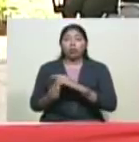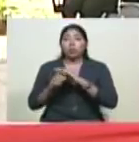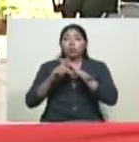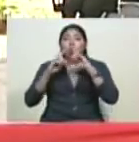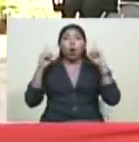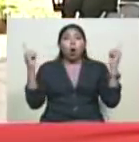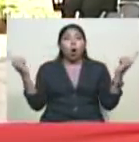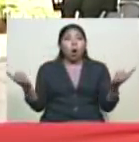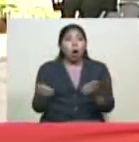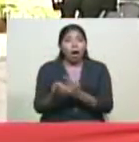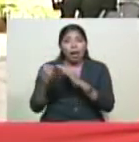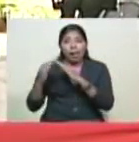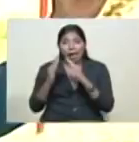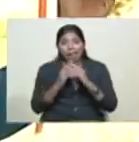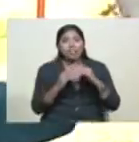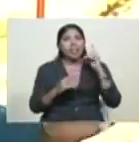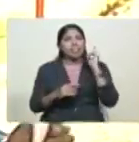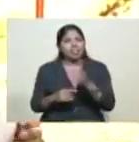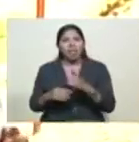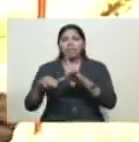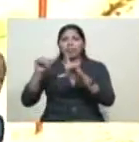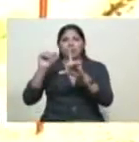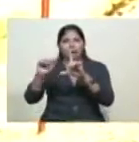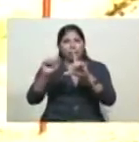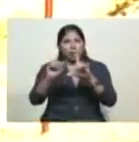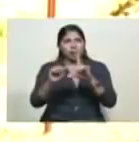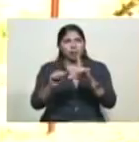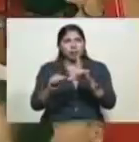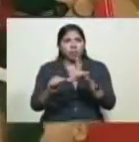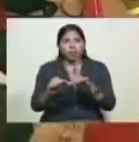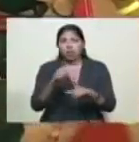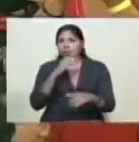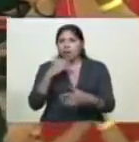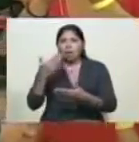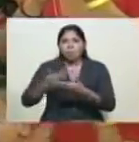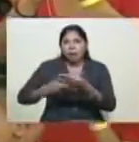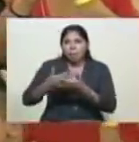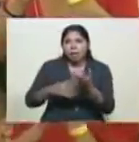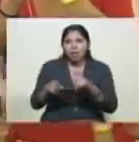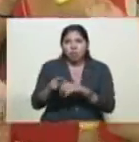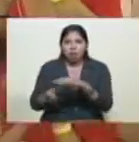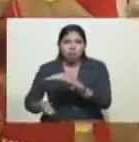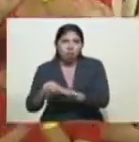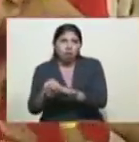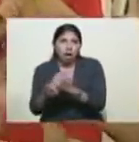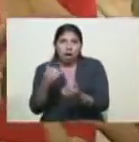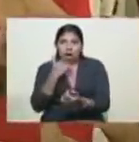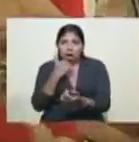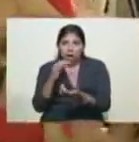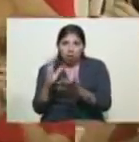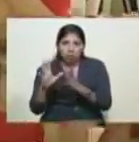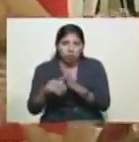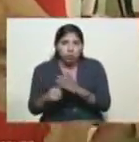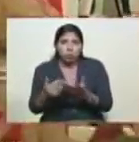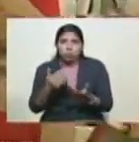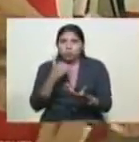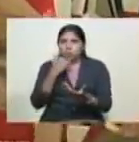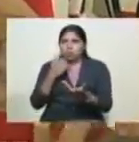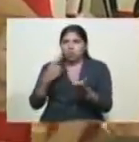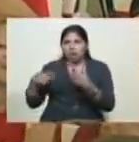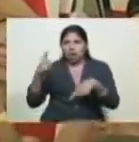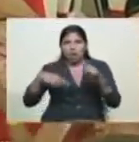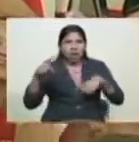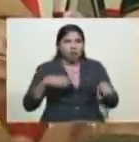viviendas tienen que ser entregadas a través del carnet de la patria, sin papeleo, sin burocracia, sin gestores. No